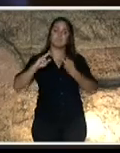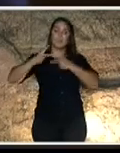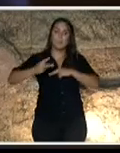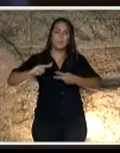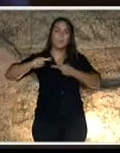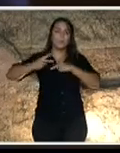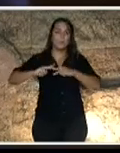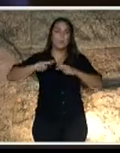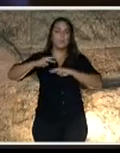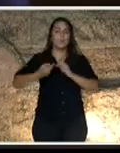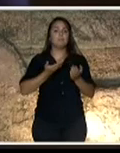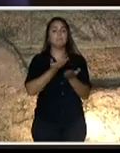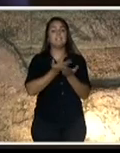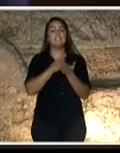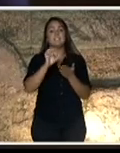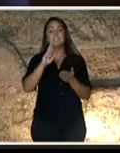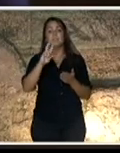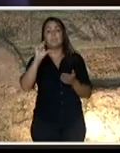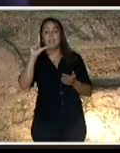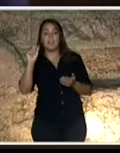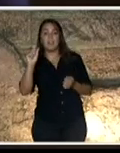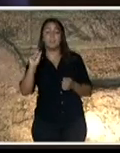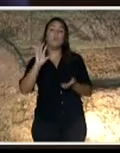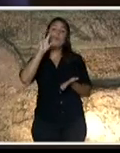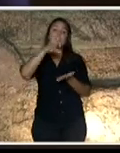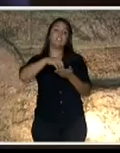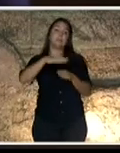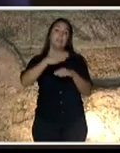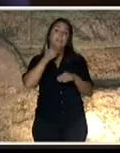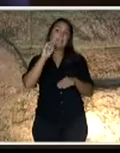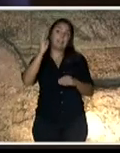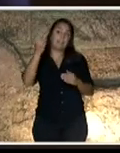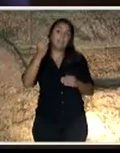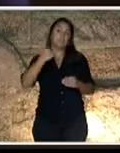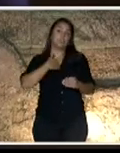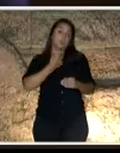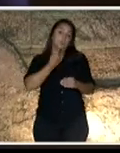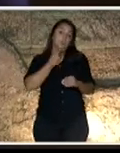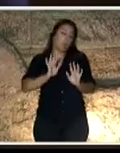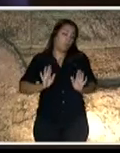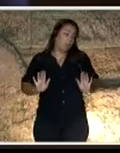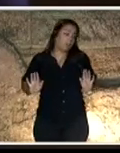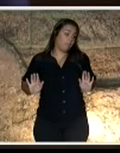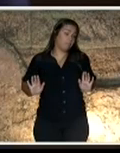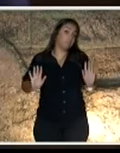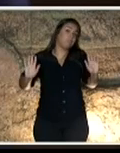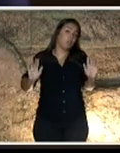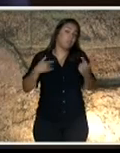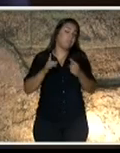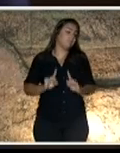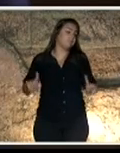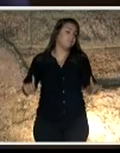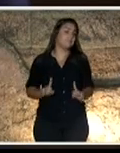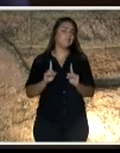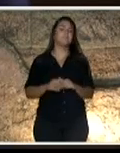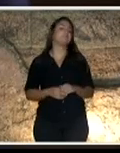siguen pidiendo para Siruela un centro para la tercera edad. Yo no he dicho nada, pero lo acabo de decir.